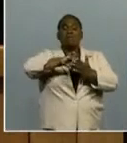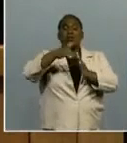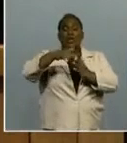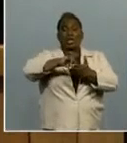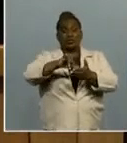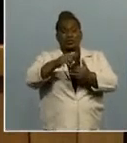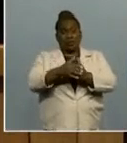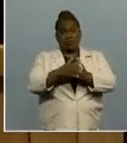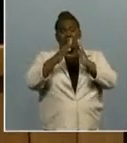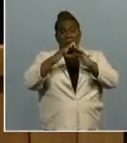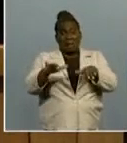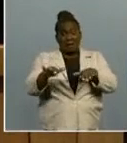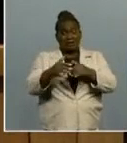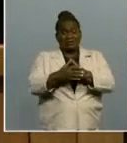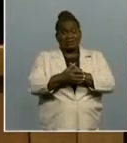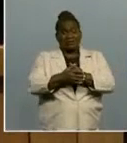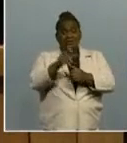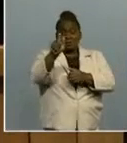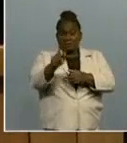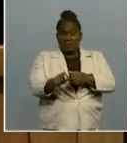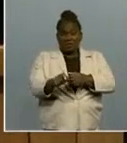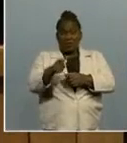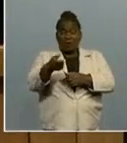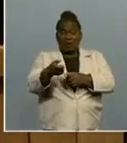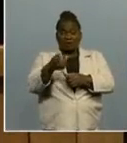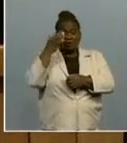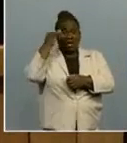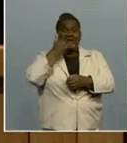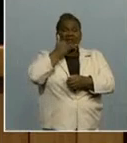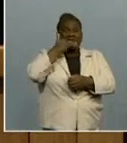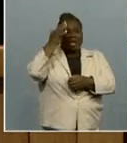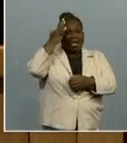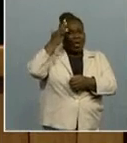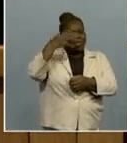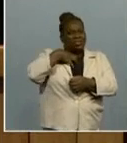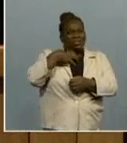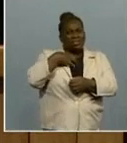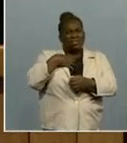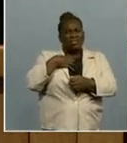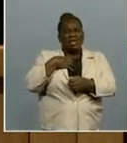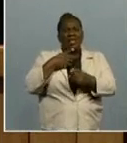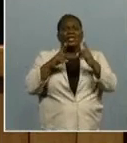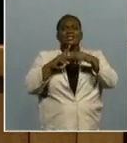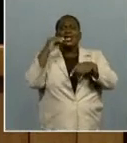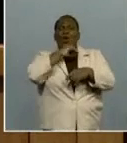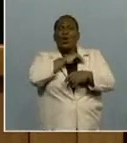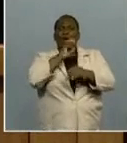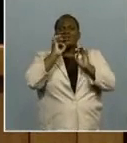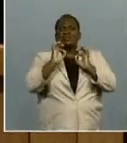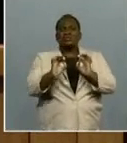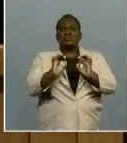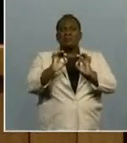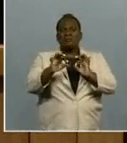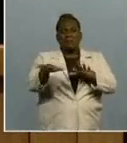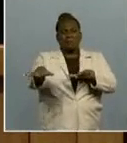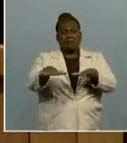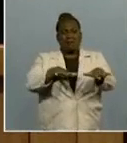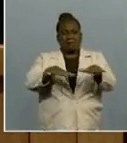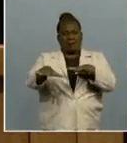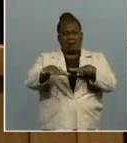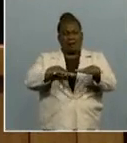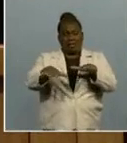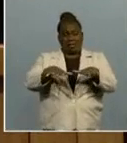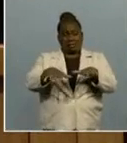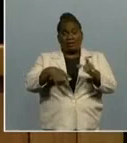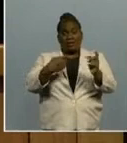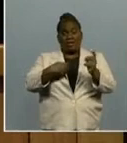son sociópatas con tecnología digital siempre disponible siempre a punto en guerra abierta a la razón y a